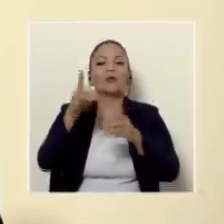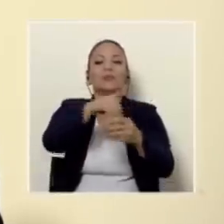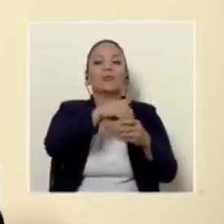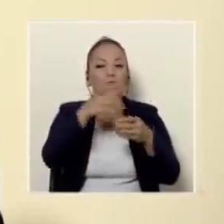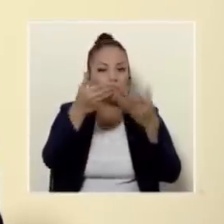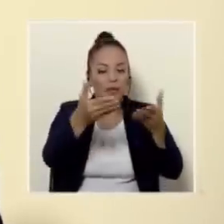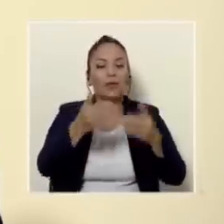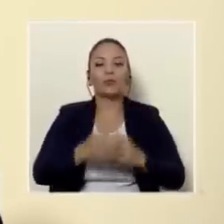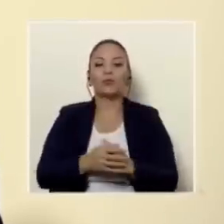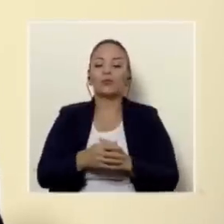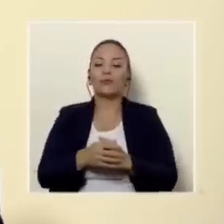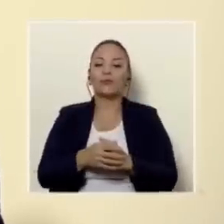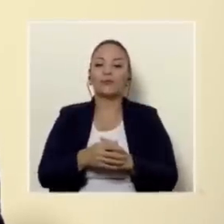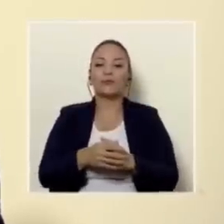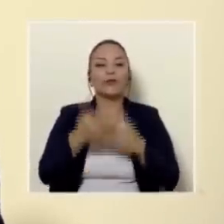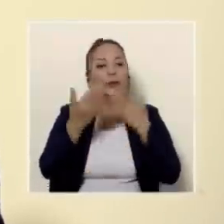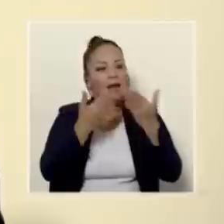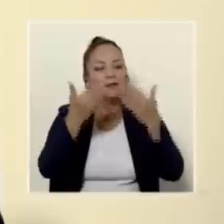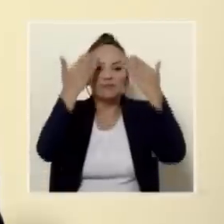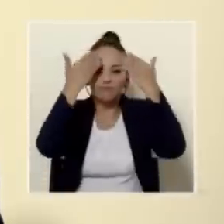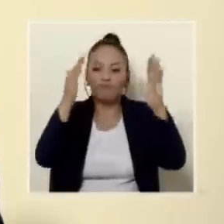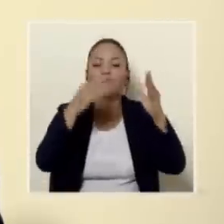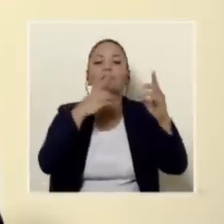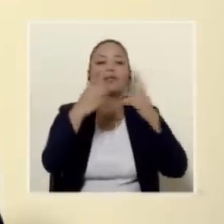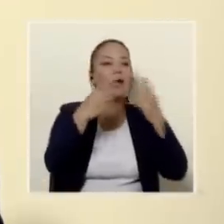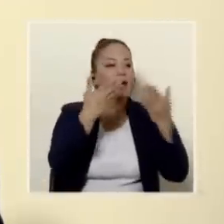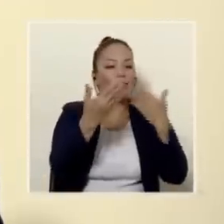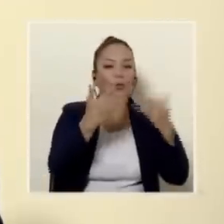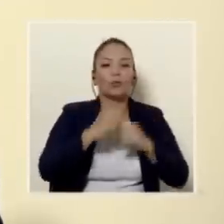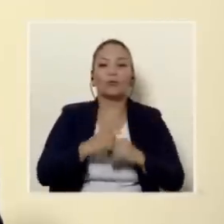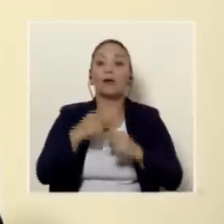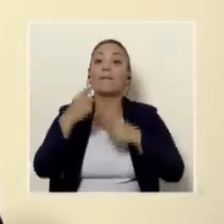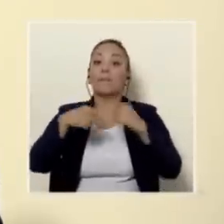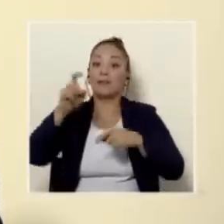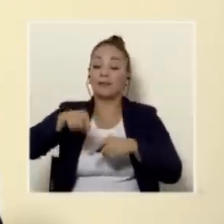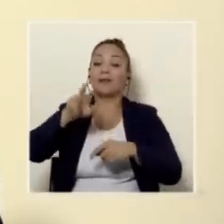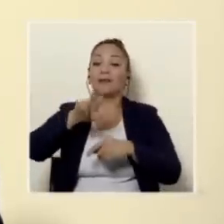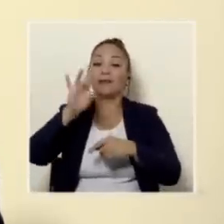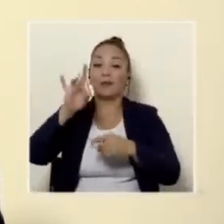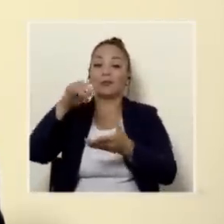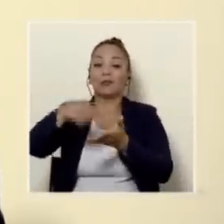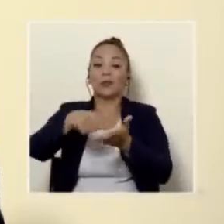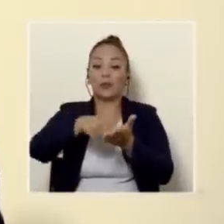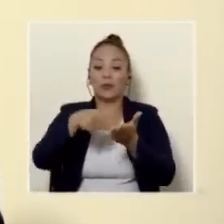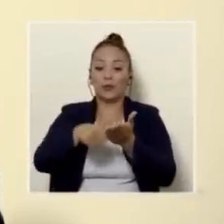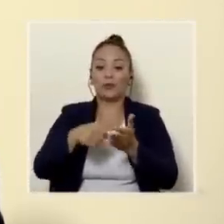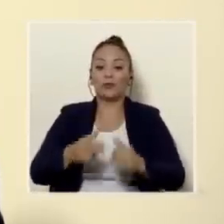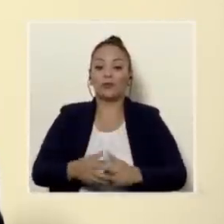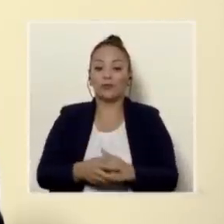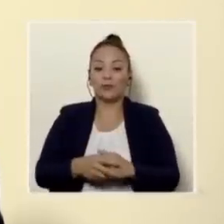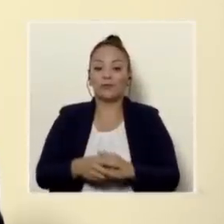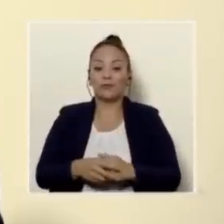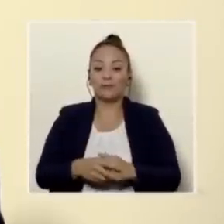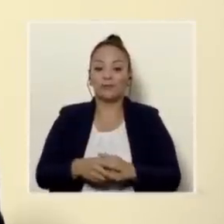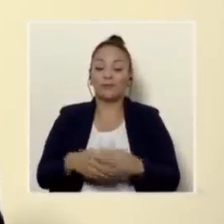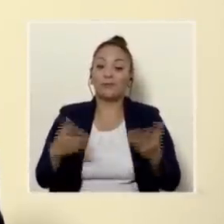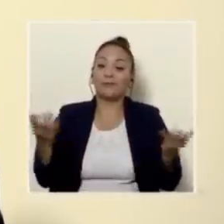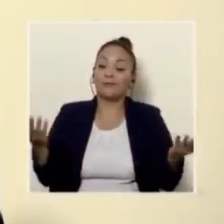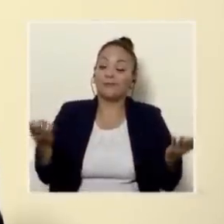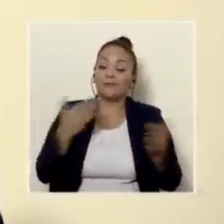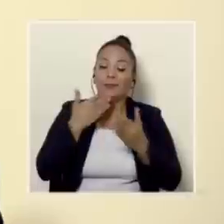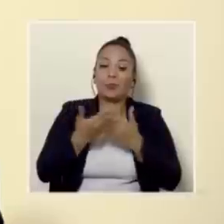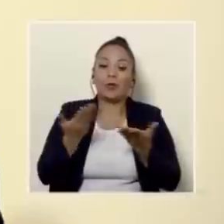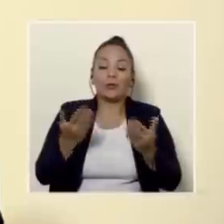y diputadas, abiertos al diálogo. Se van a ocupar 38 votos. Y